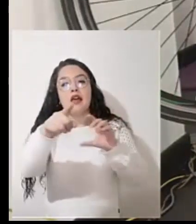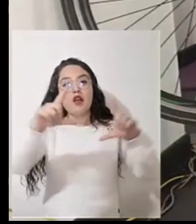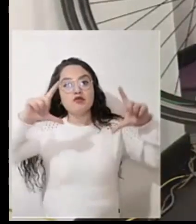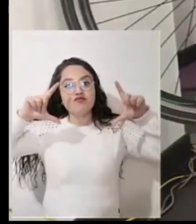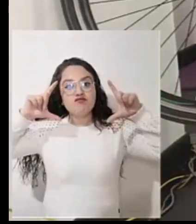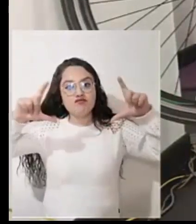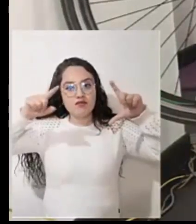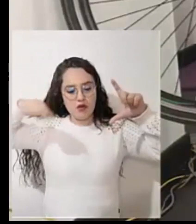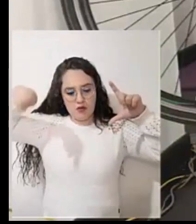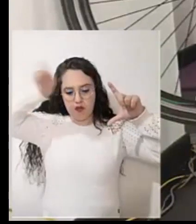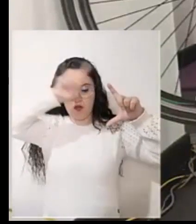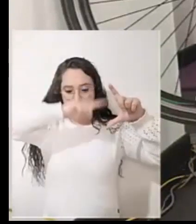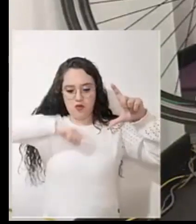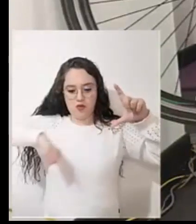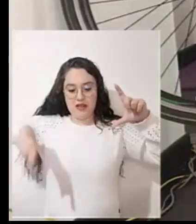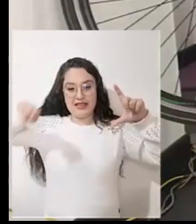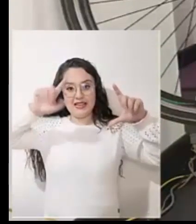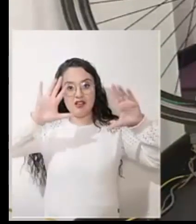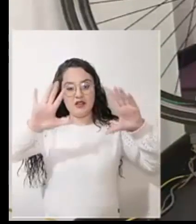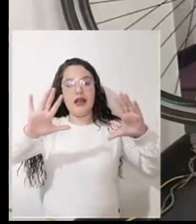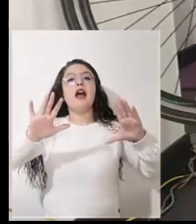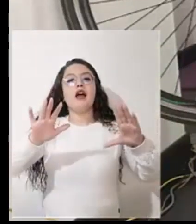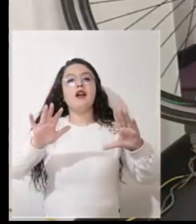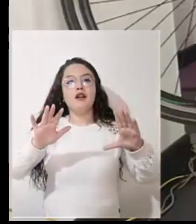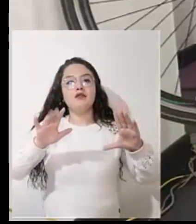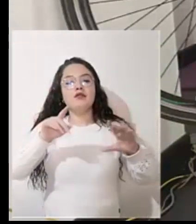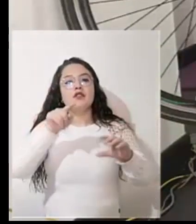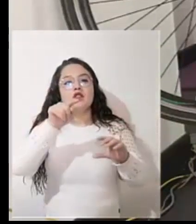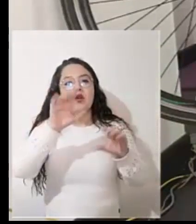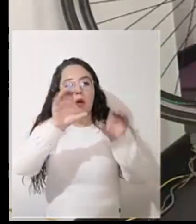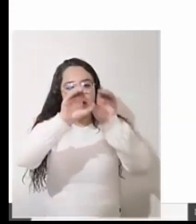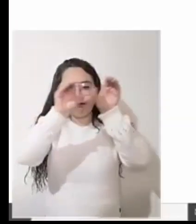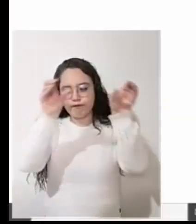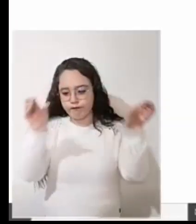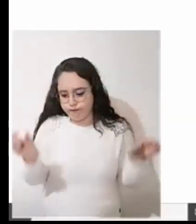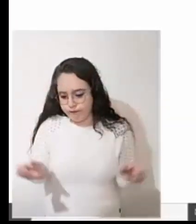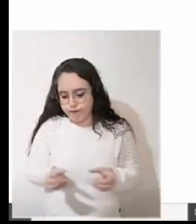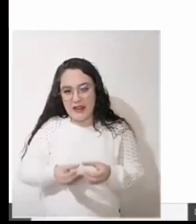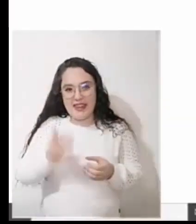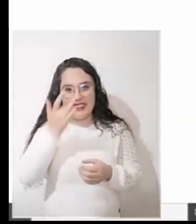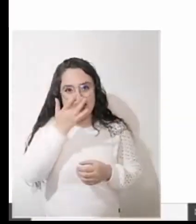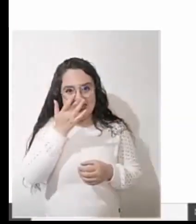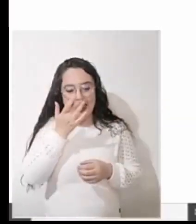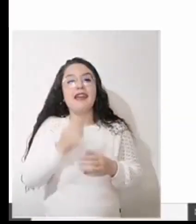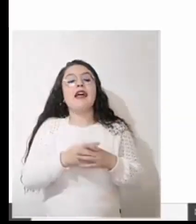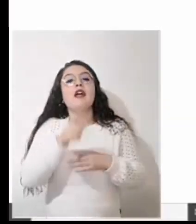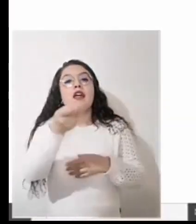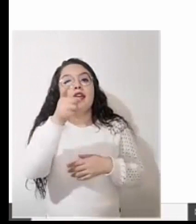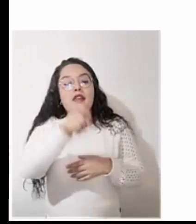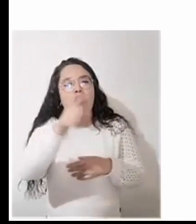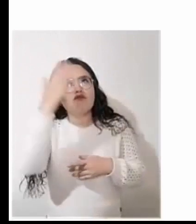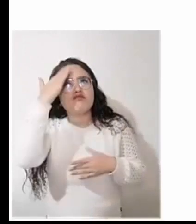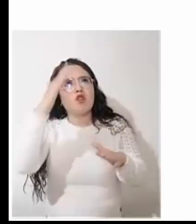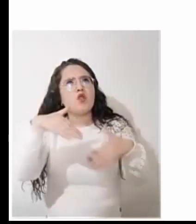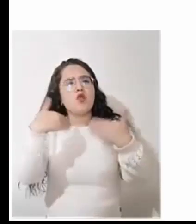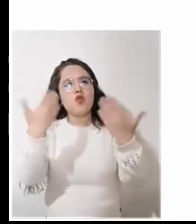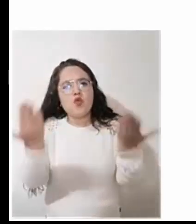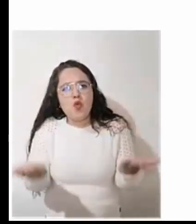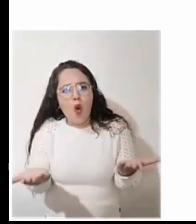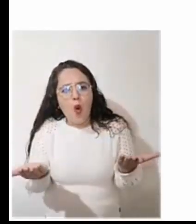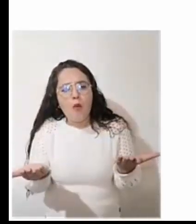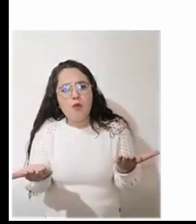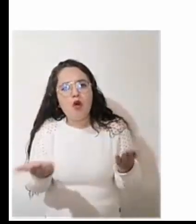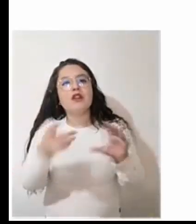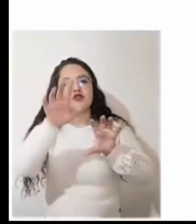que figura que forma la llanta corresponde a la coraza. Entonces, para poder calcular el perímetro